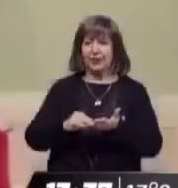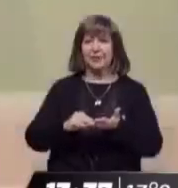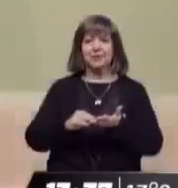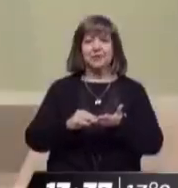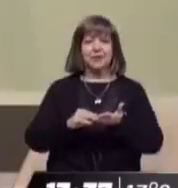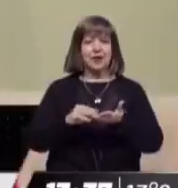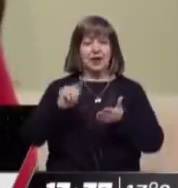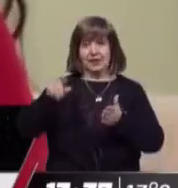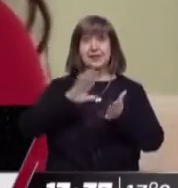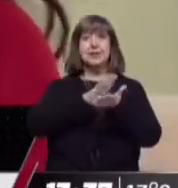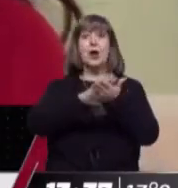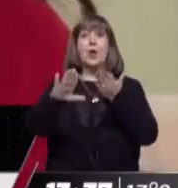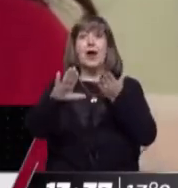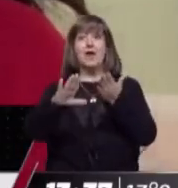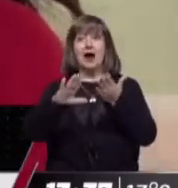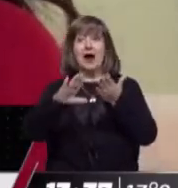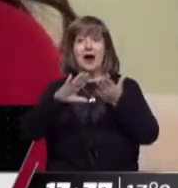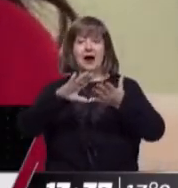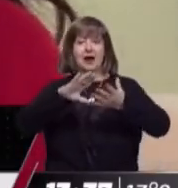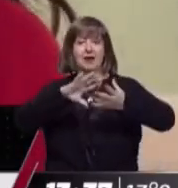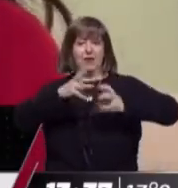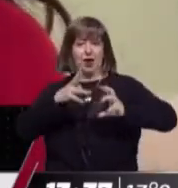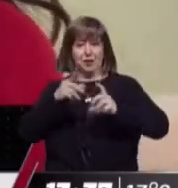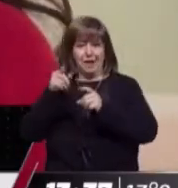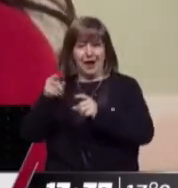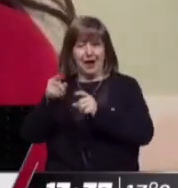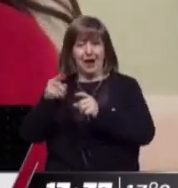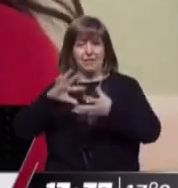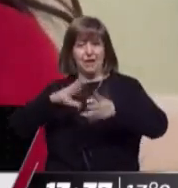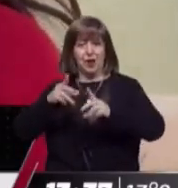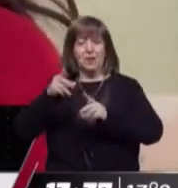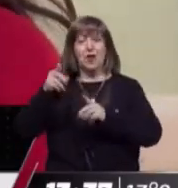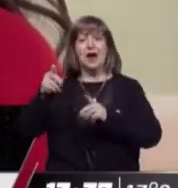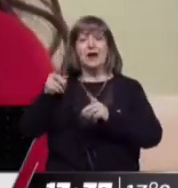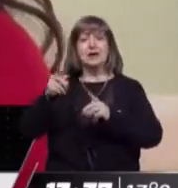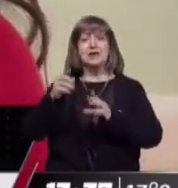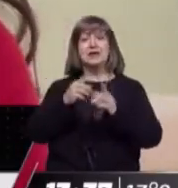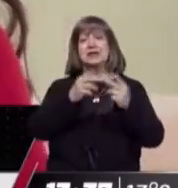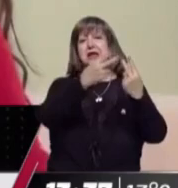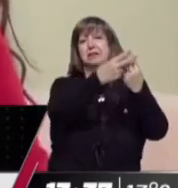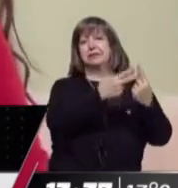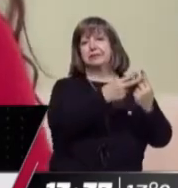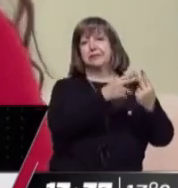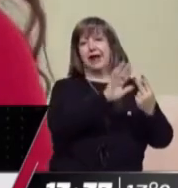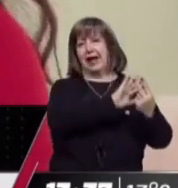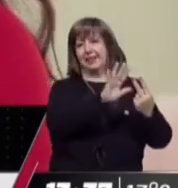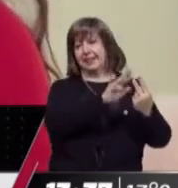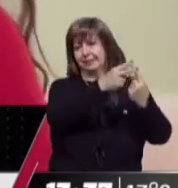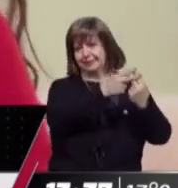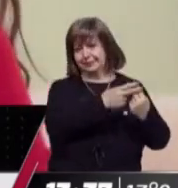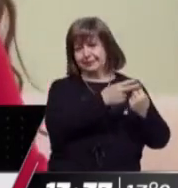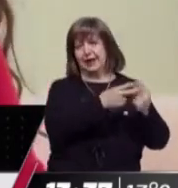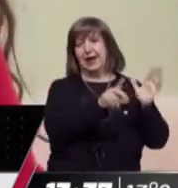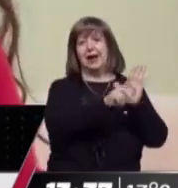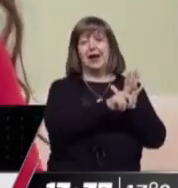Bueno, la nueva fórmula en realidad implica una derogación de la fórmula de movilidad que ya existía por